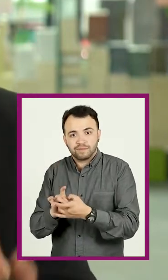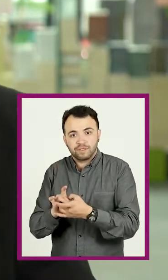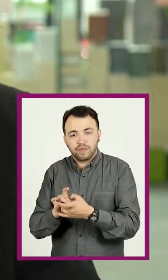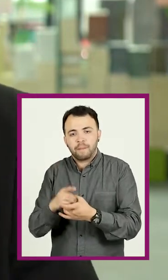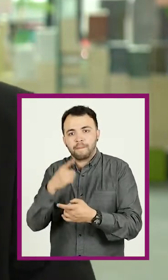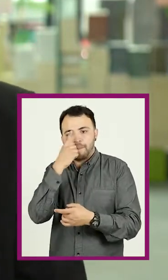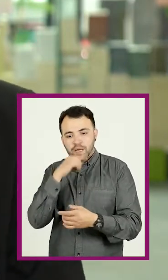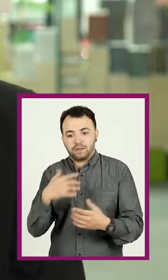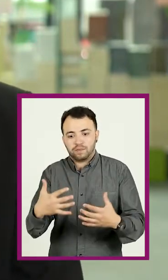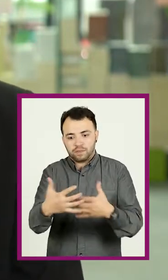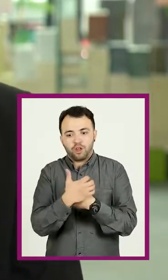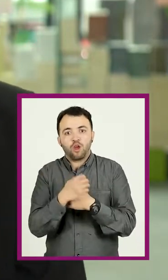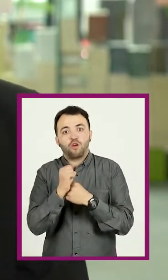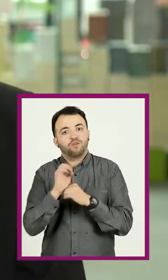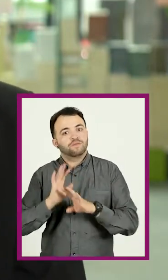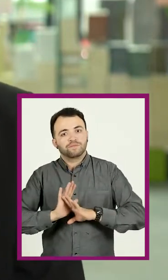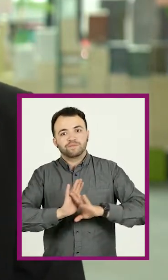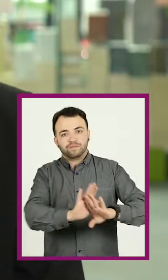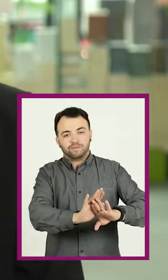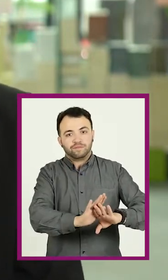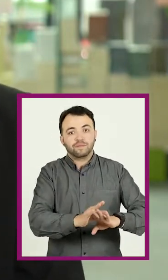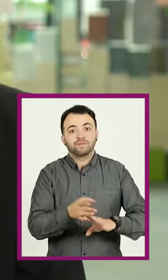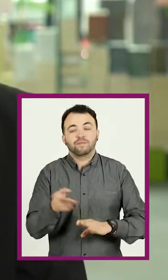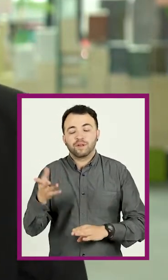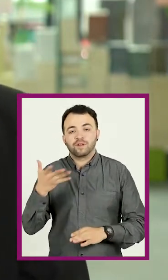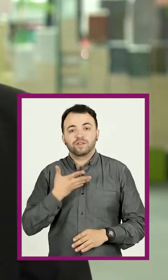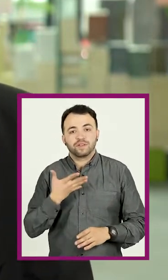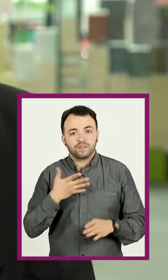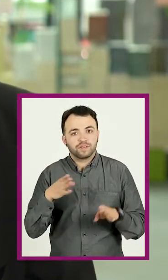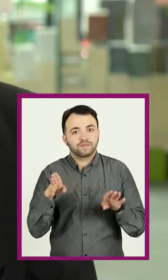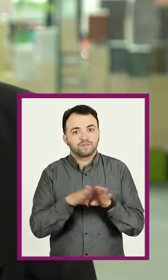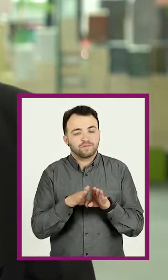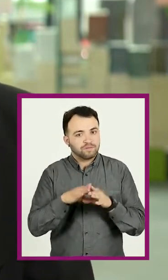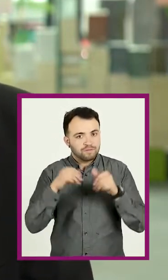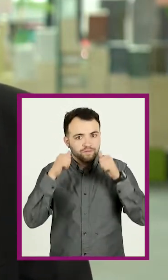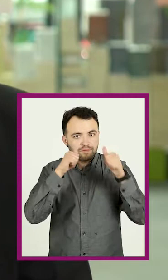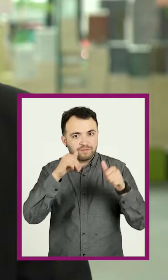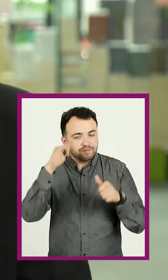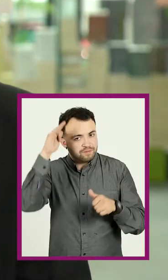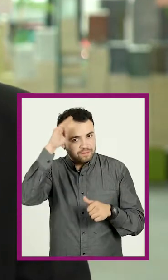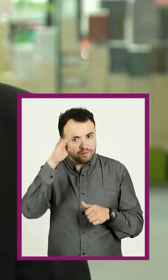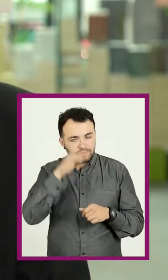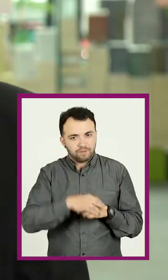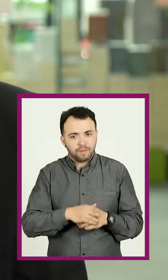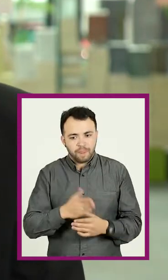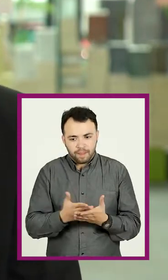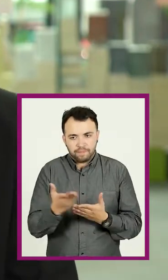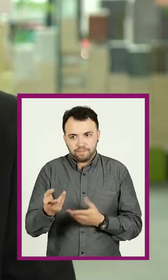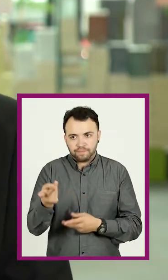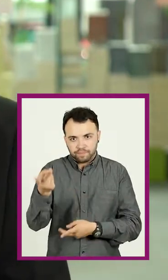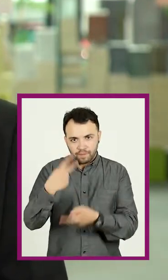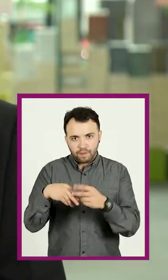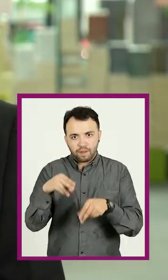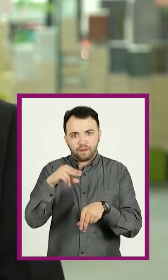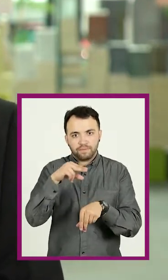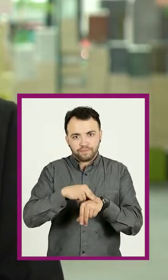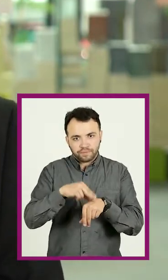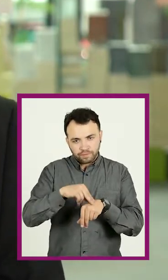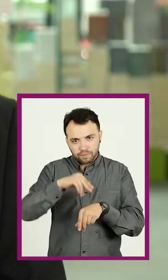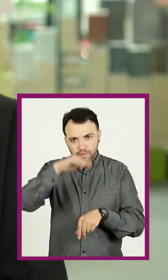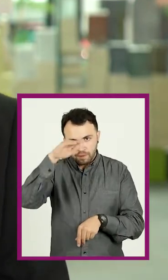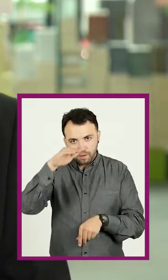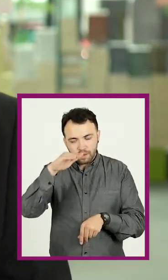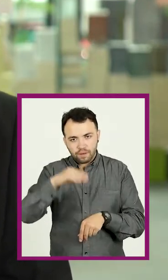para rechazarlo, comprometido. En esta ocasión va a estar con nosotros el doctor Ambrosio